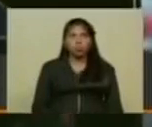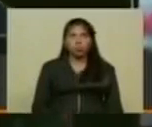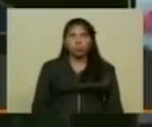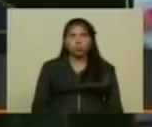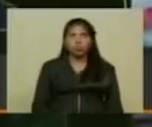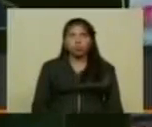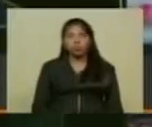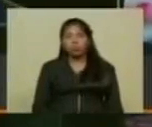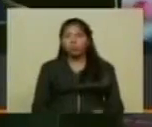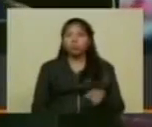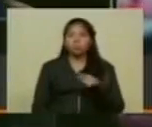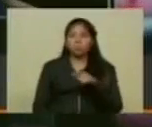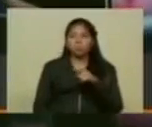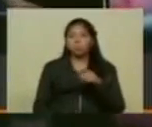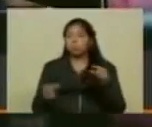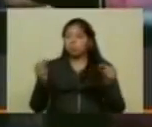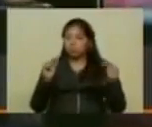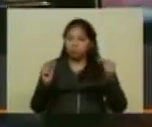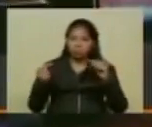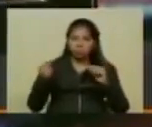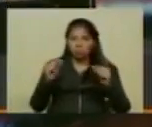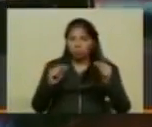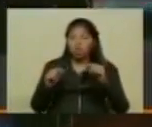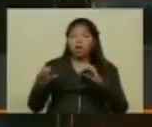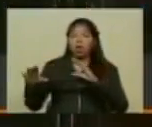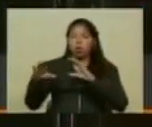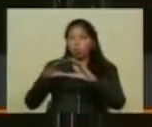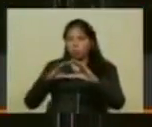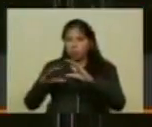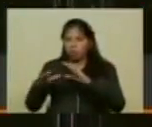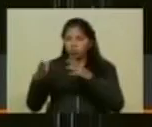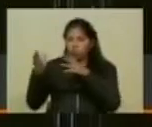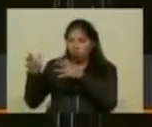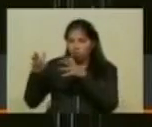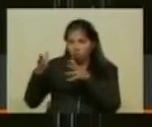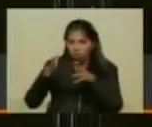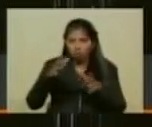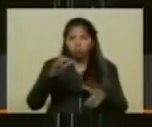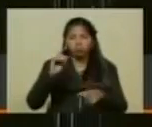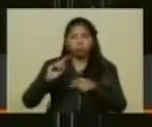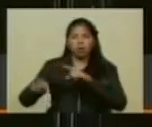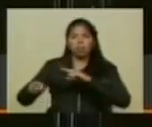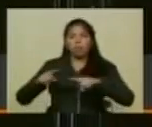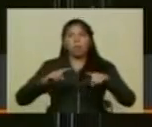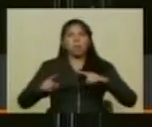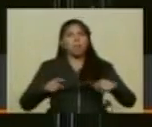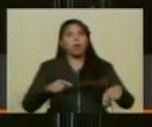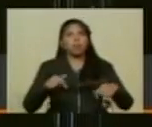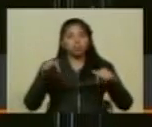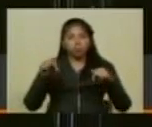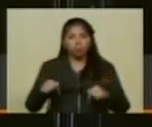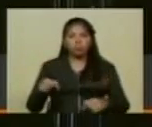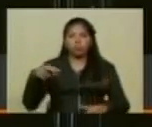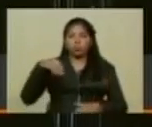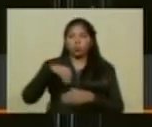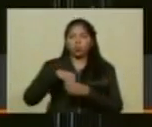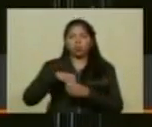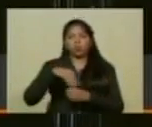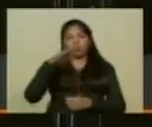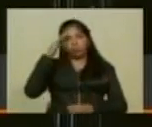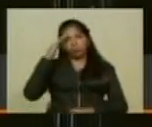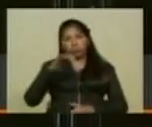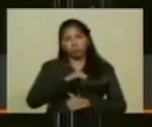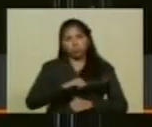Como parte de los mecanismos de comunicación, orientación, orden y mando que tenemos dentro de la Fuerza Armada Nacional